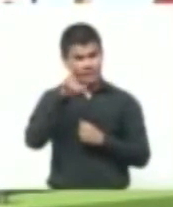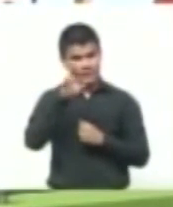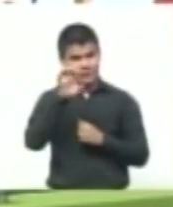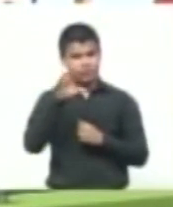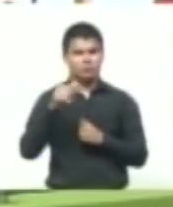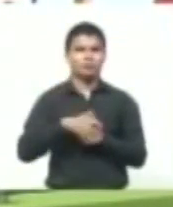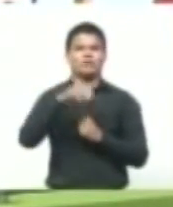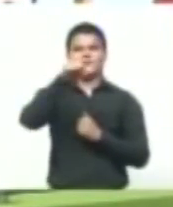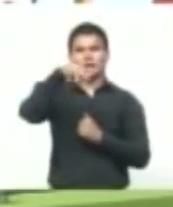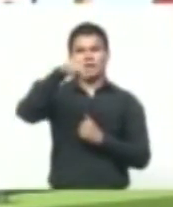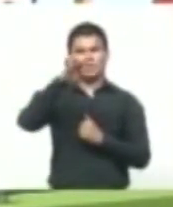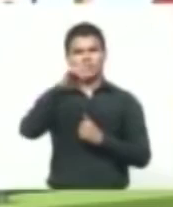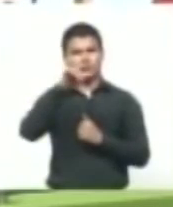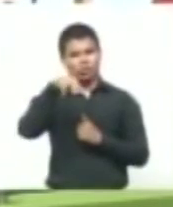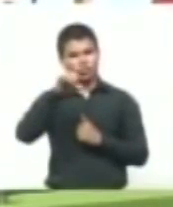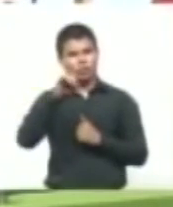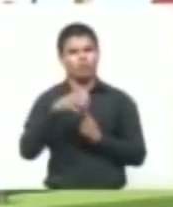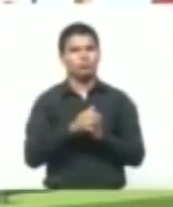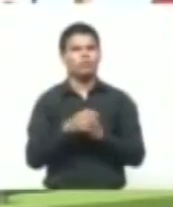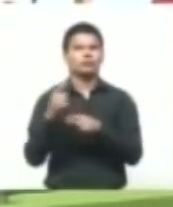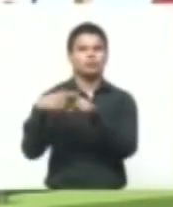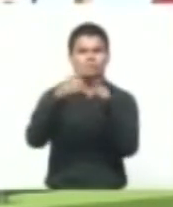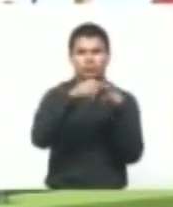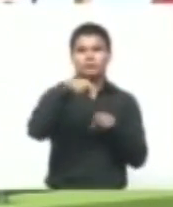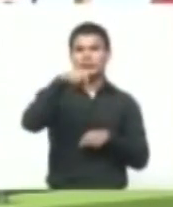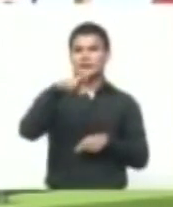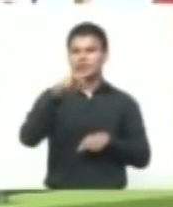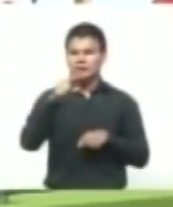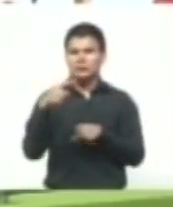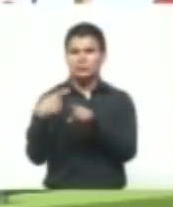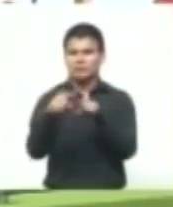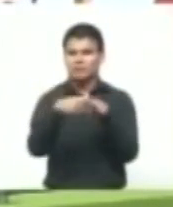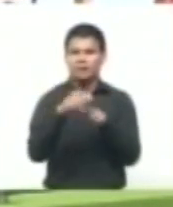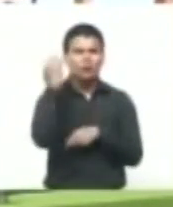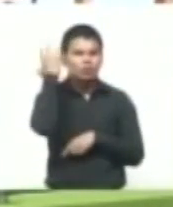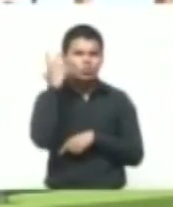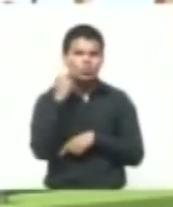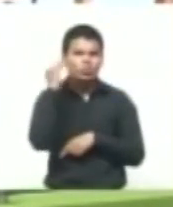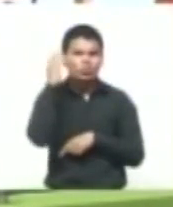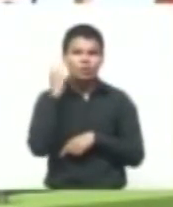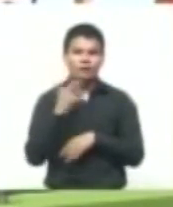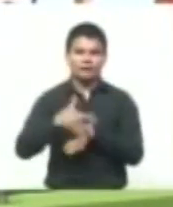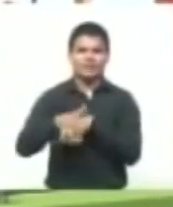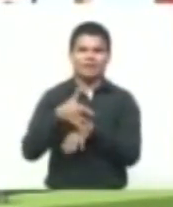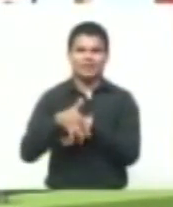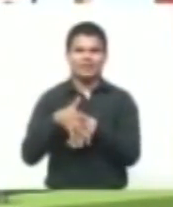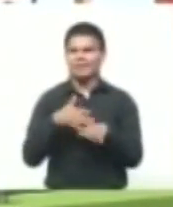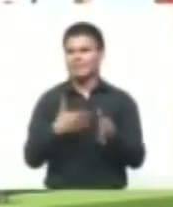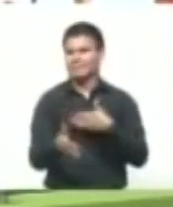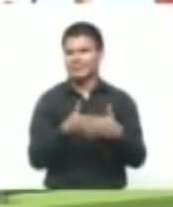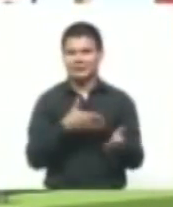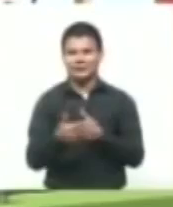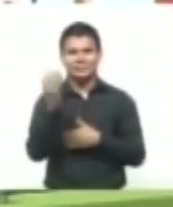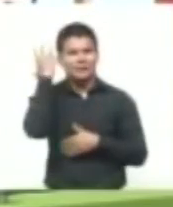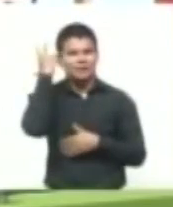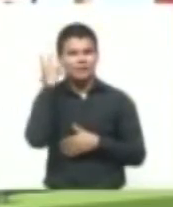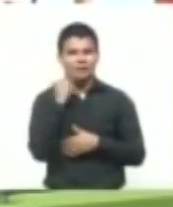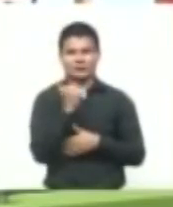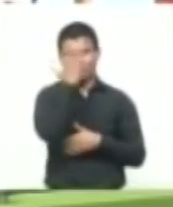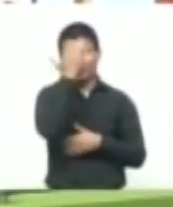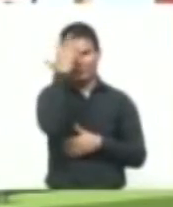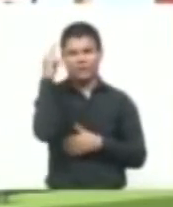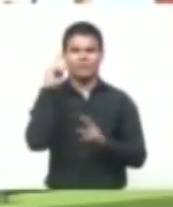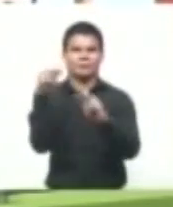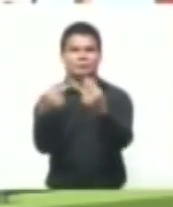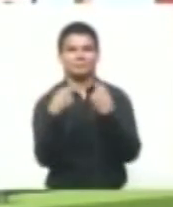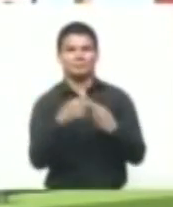está Antonio Castro, Judith Chico, Jesús Rico, José Pinzón, que me dice todos los días llego tarde, pero ya no tengo más excusas, ahora me lo veo por Facebook. Claro